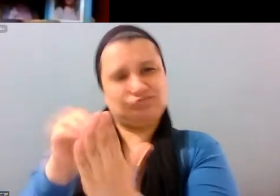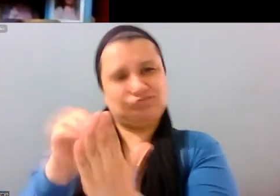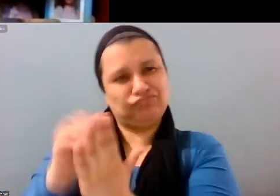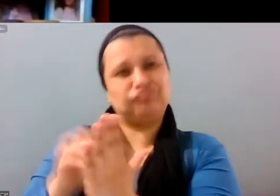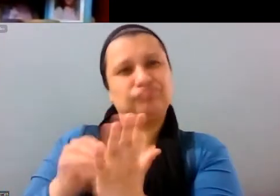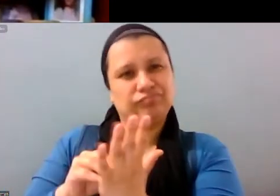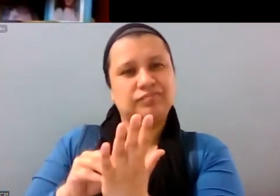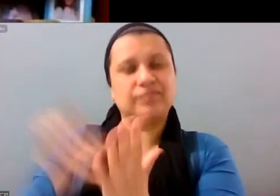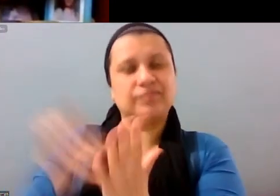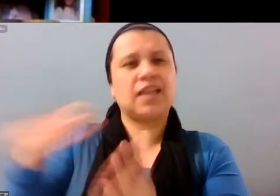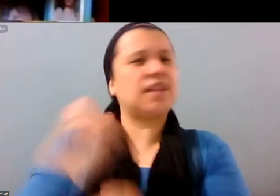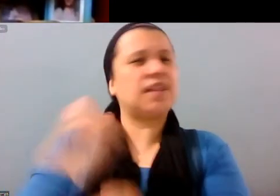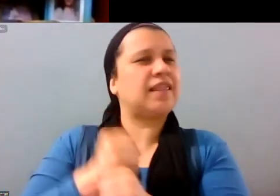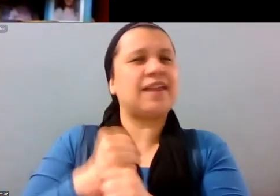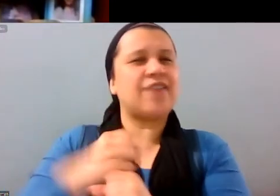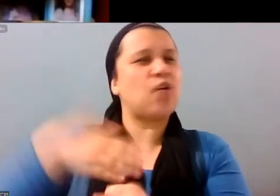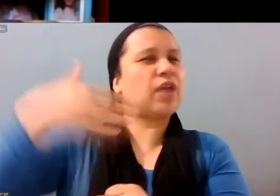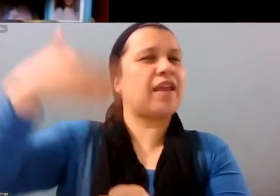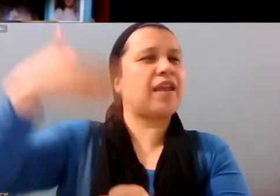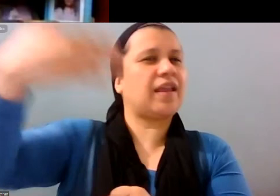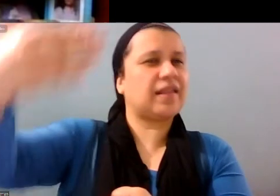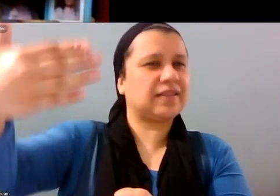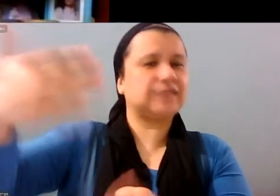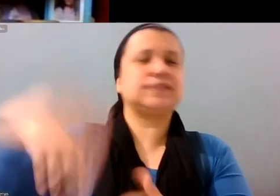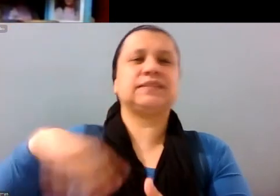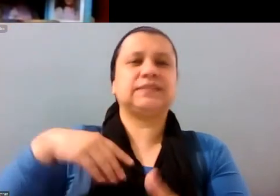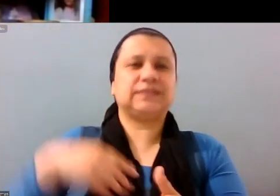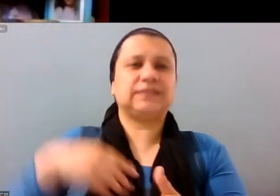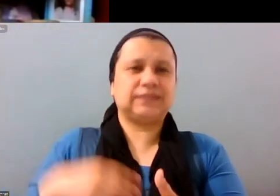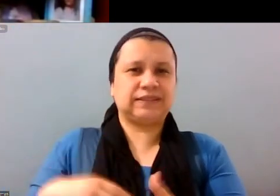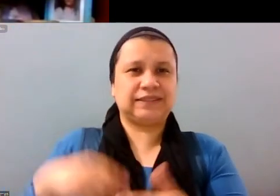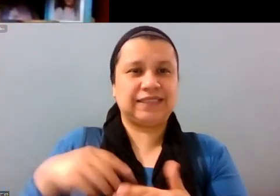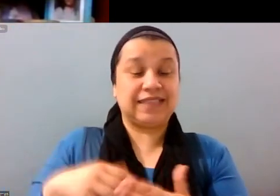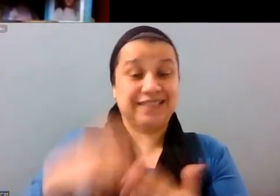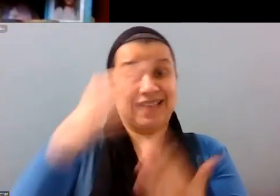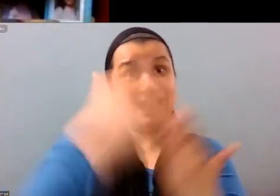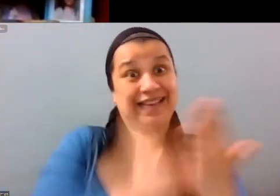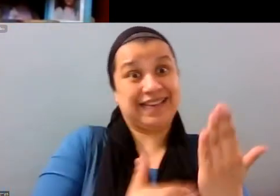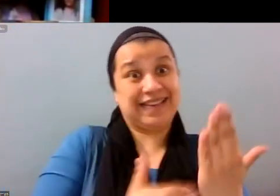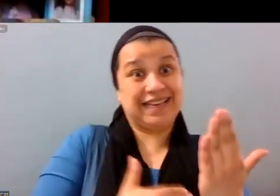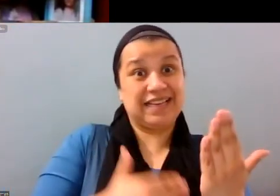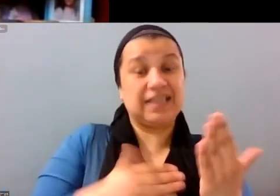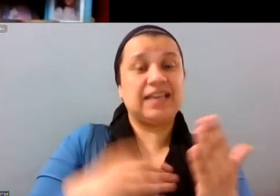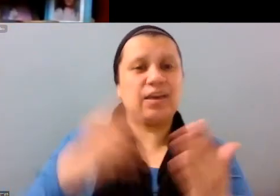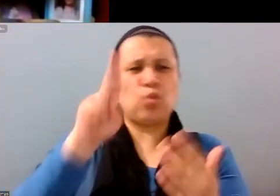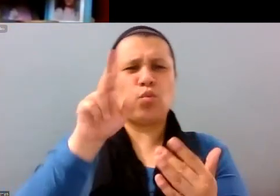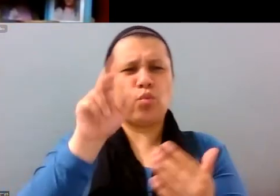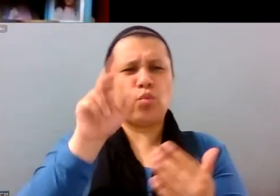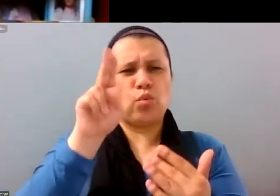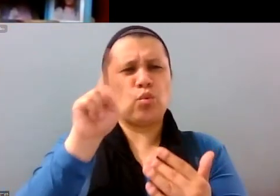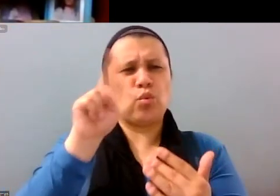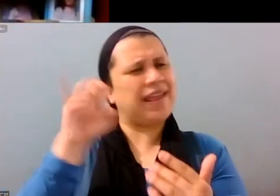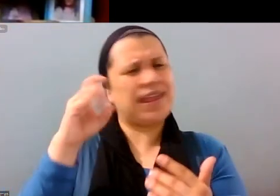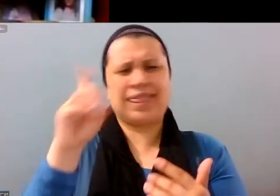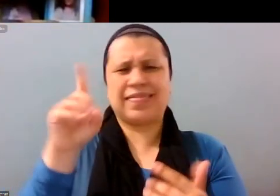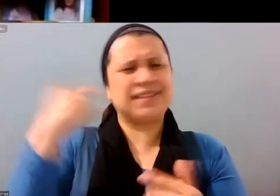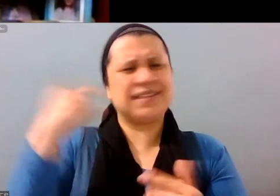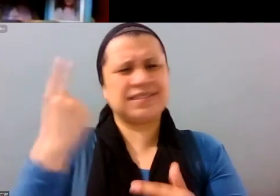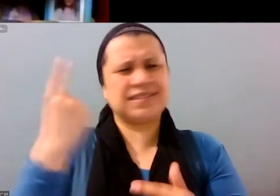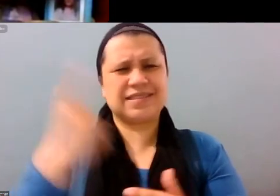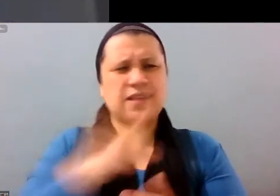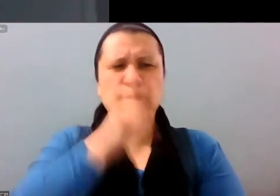trabajo que viene de esa agenda de esa hoja de ruta que la UNED siempre ha estado presente en construir con quienes